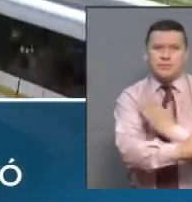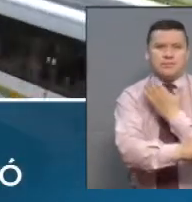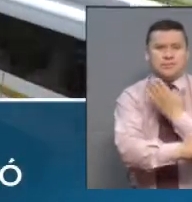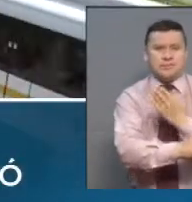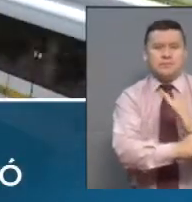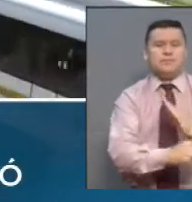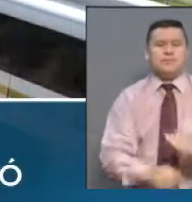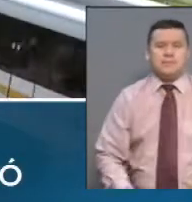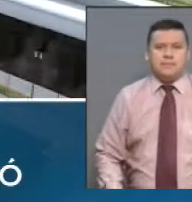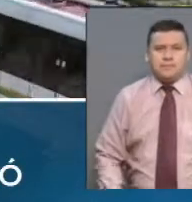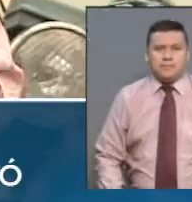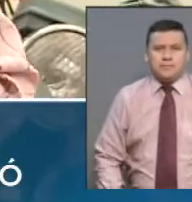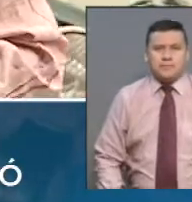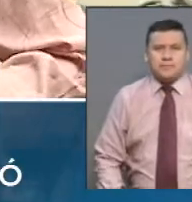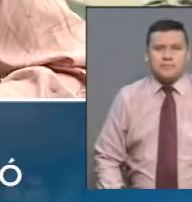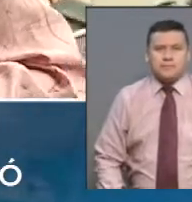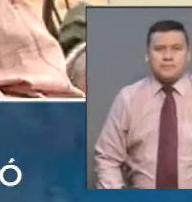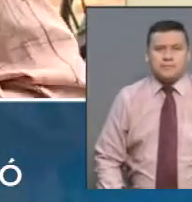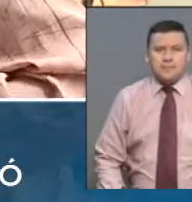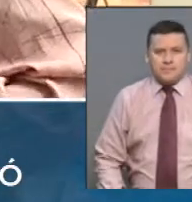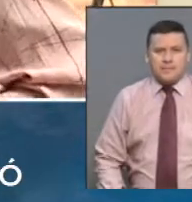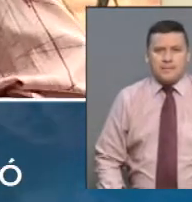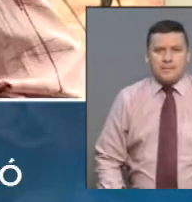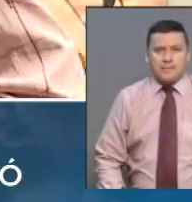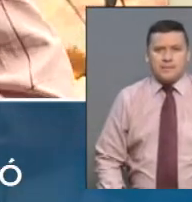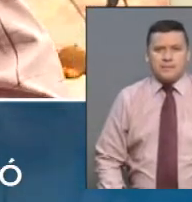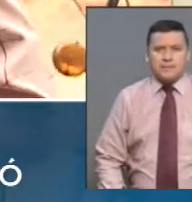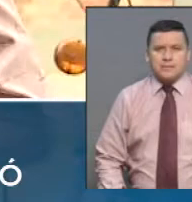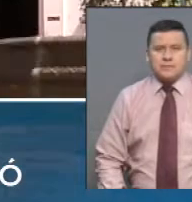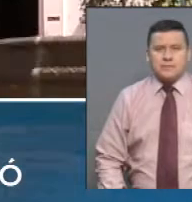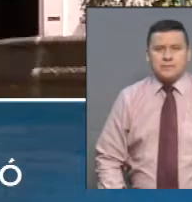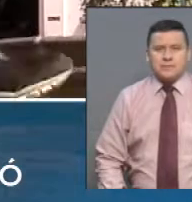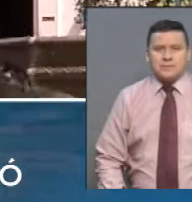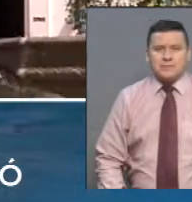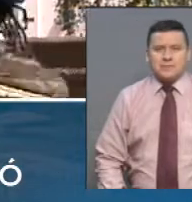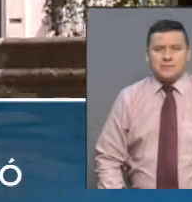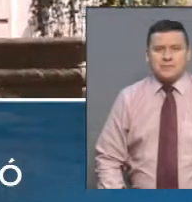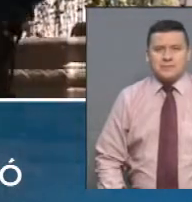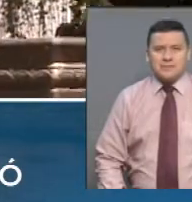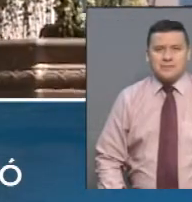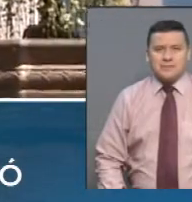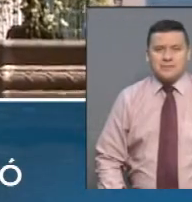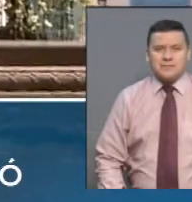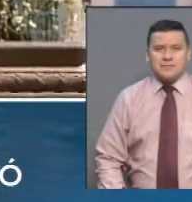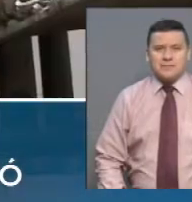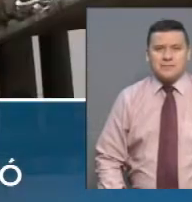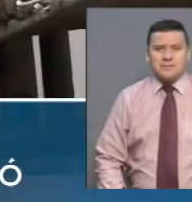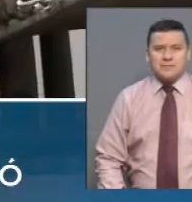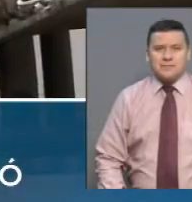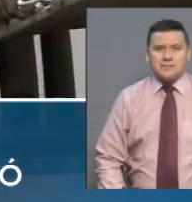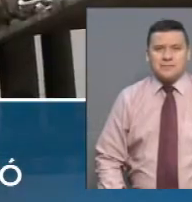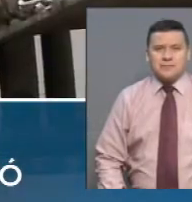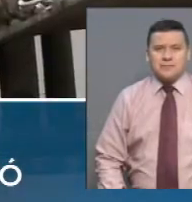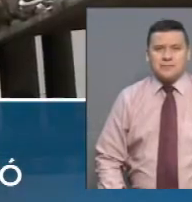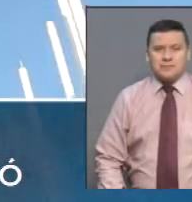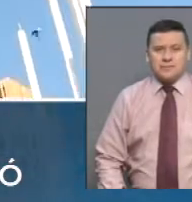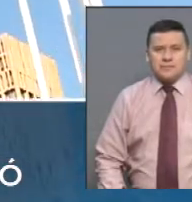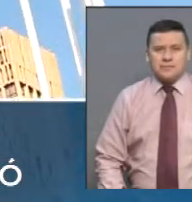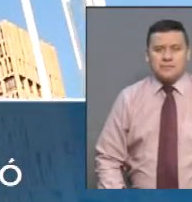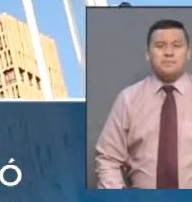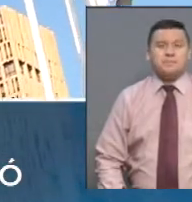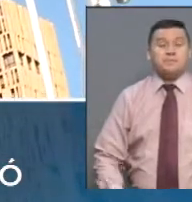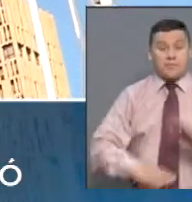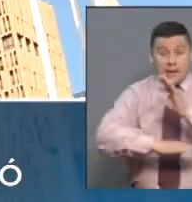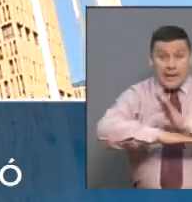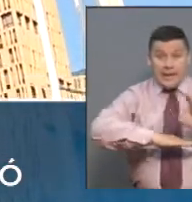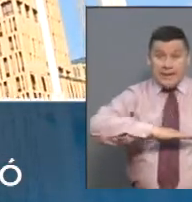tren metropolitano. Cuna de los aburrás, pueblo amante y soberano.